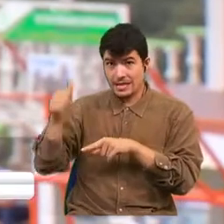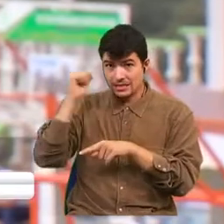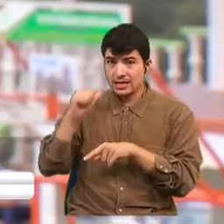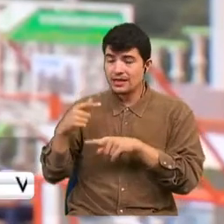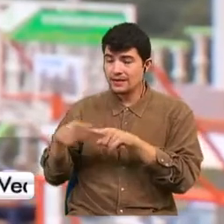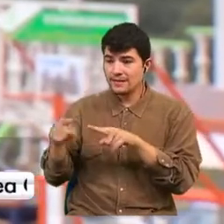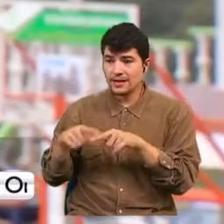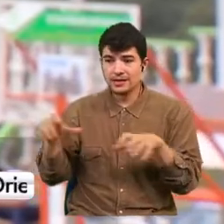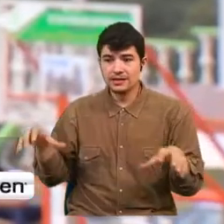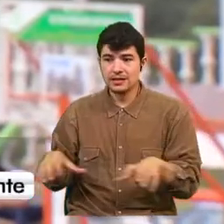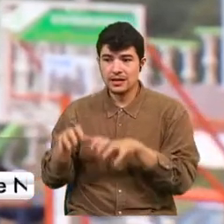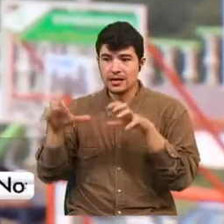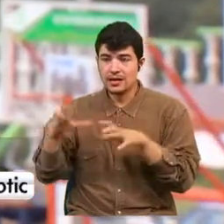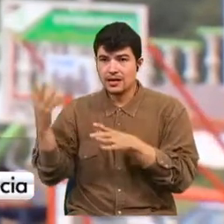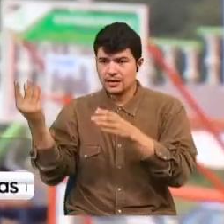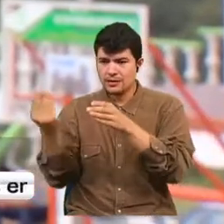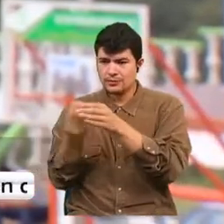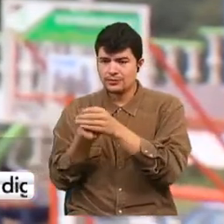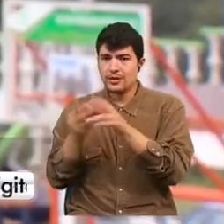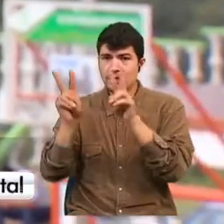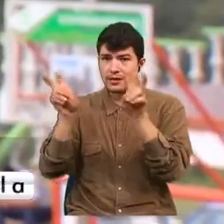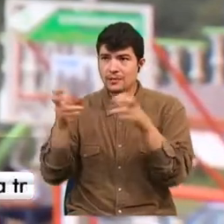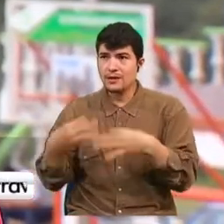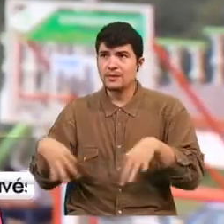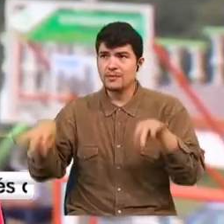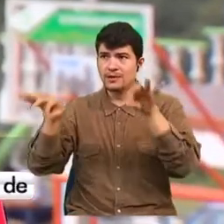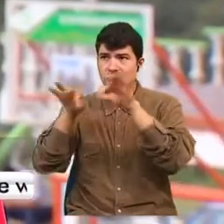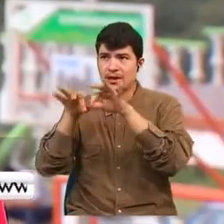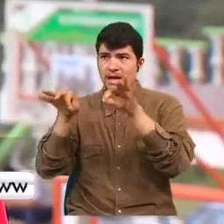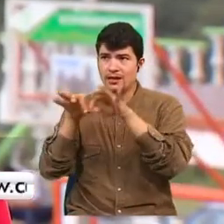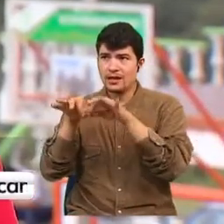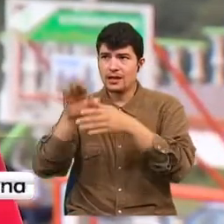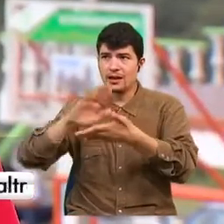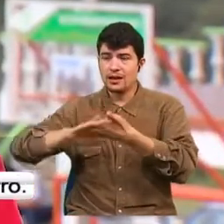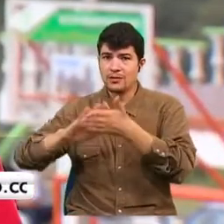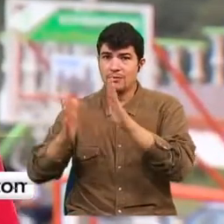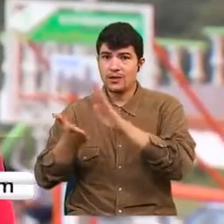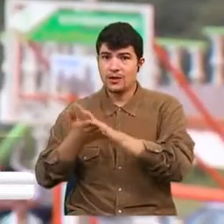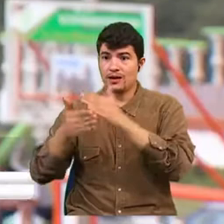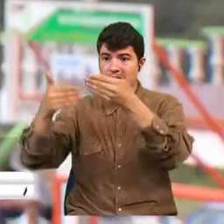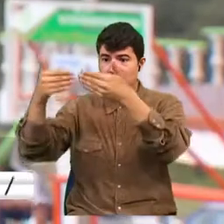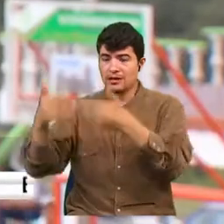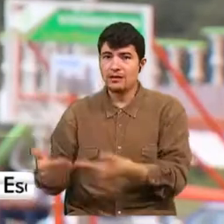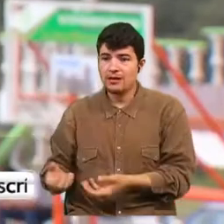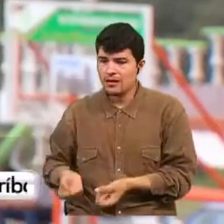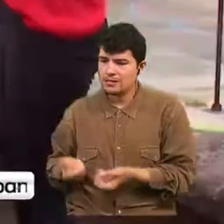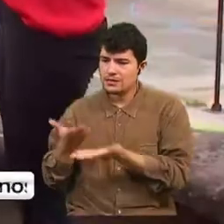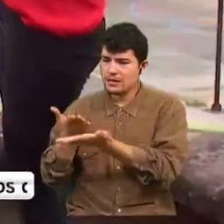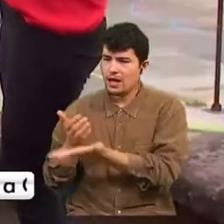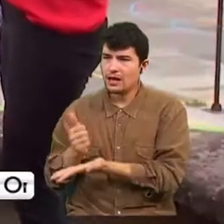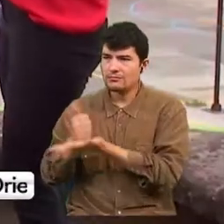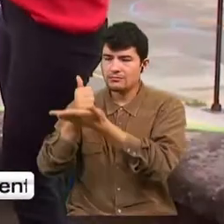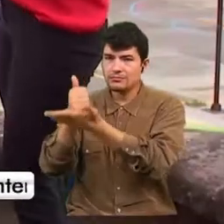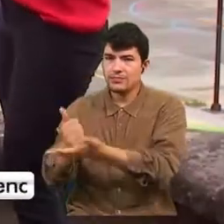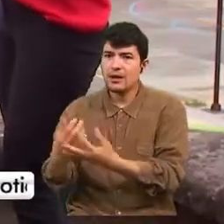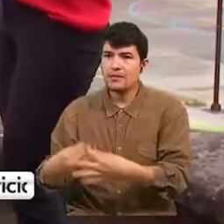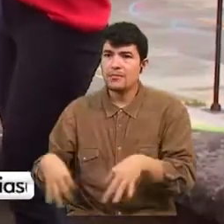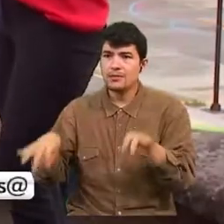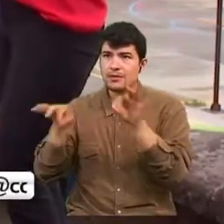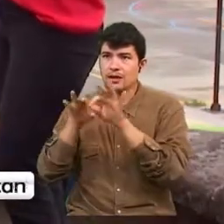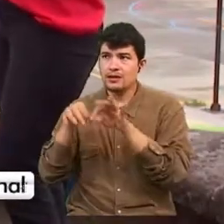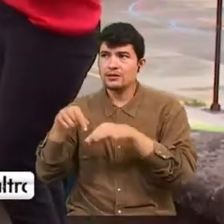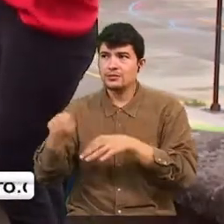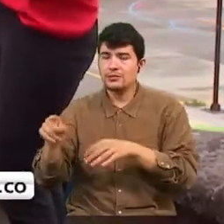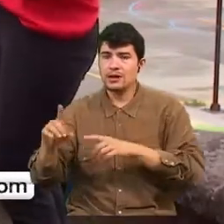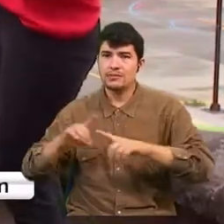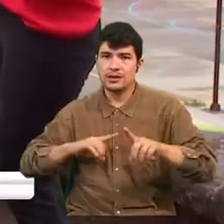y la inclusión es un tema muy importante, pues habitantes en situación de discapacidad recibieron ayudas muy importantes por parte de la